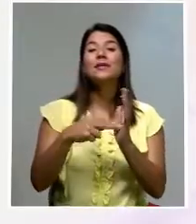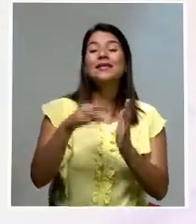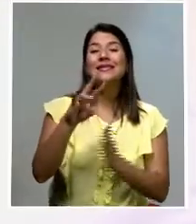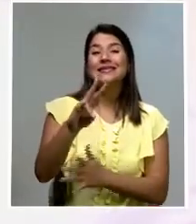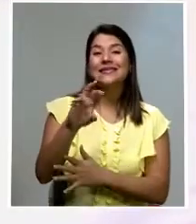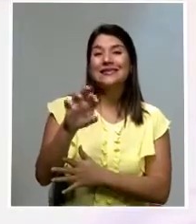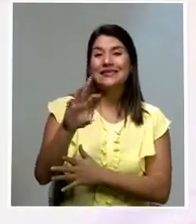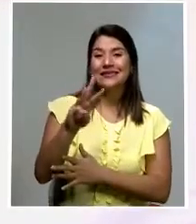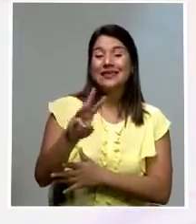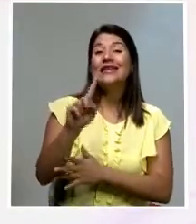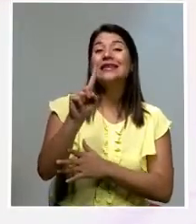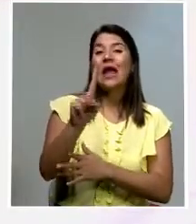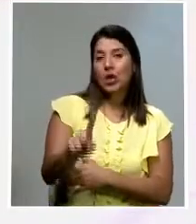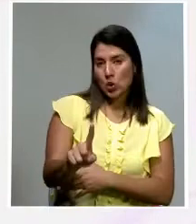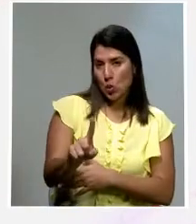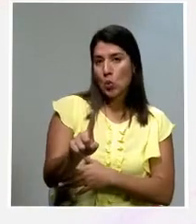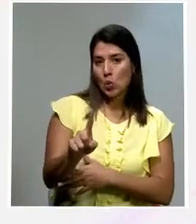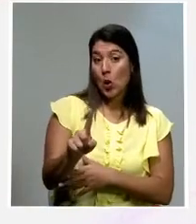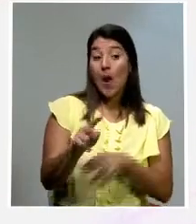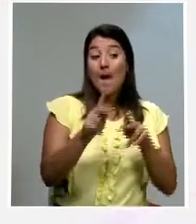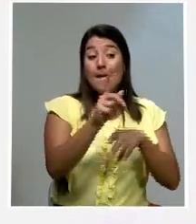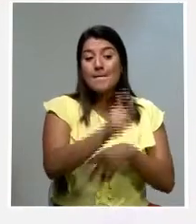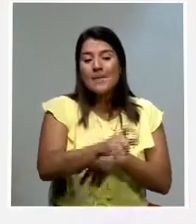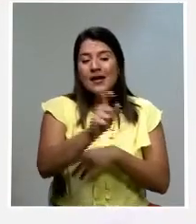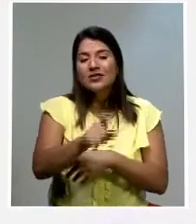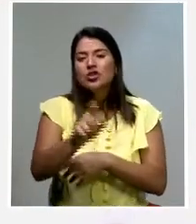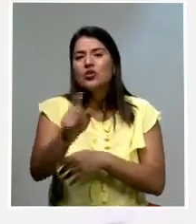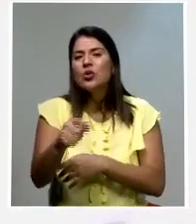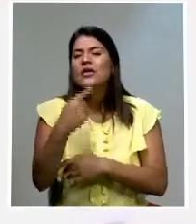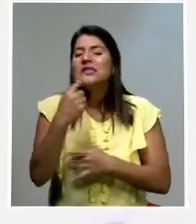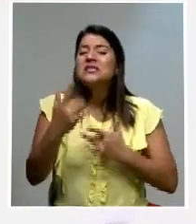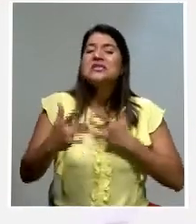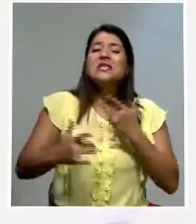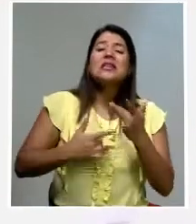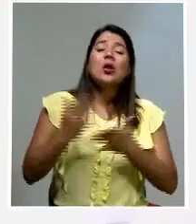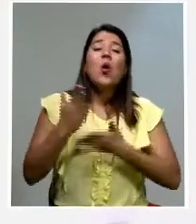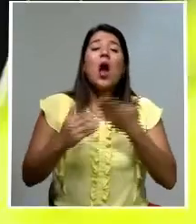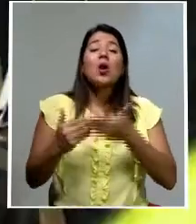2.761 notificaciones de eventos supuestamente atribuibles a